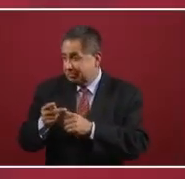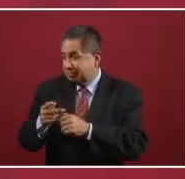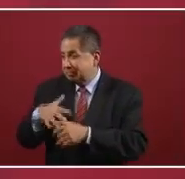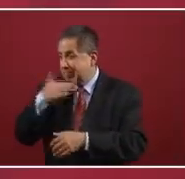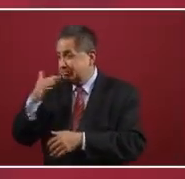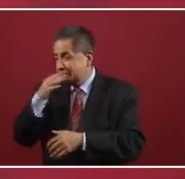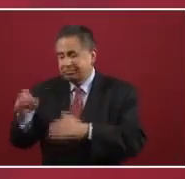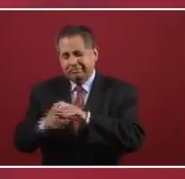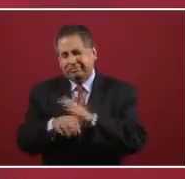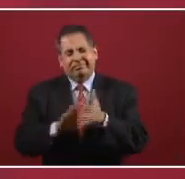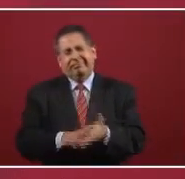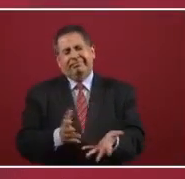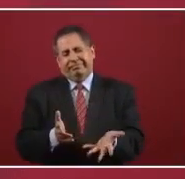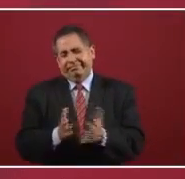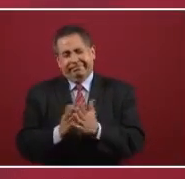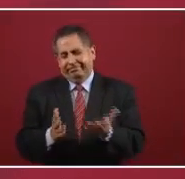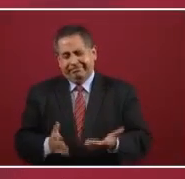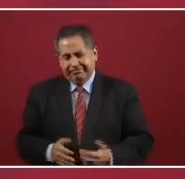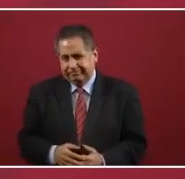O sea,